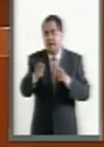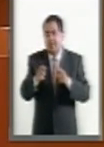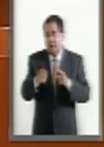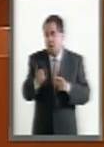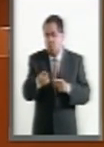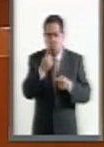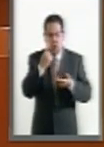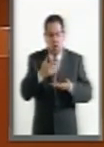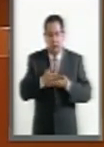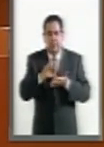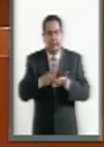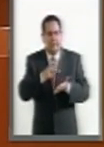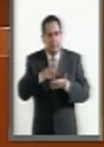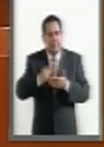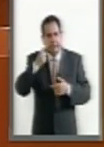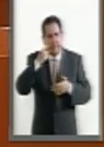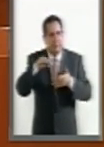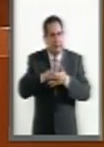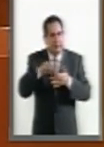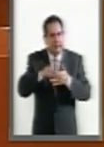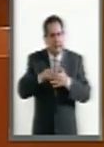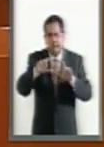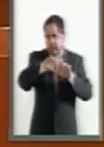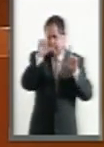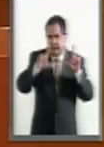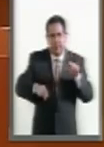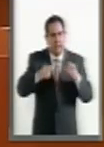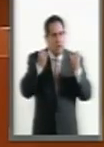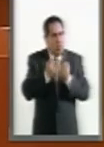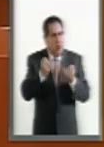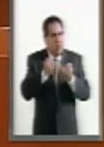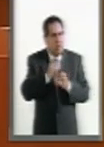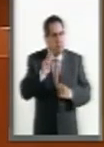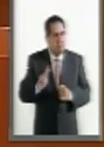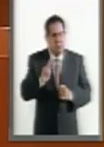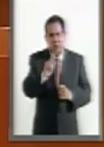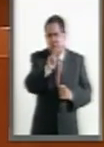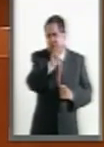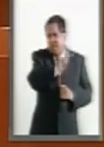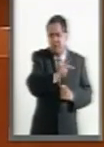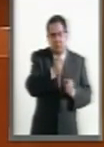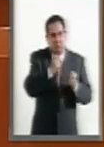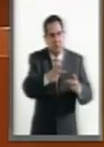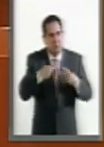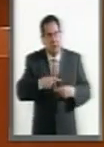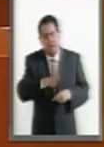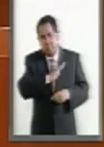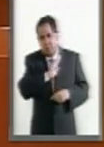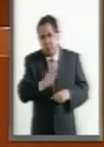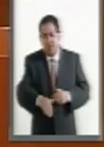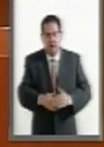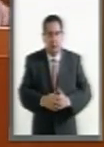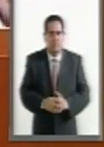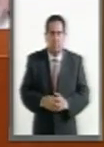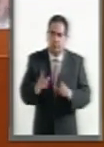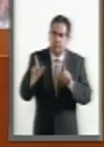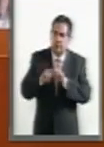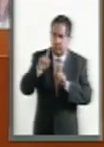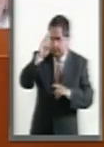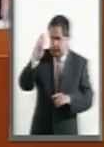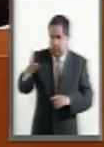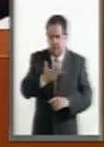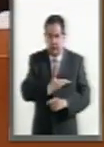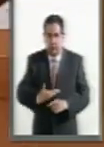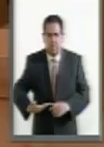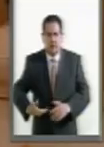viene repitiéndose en muchos puntos del país y que está cobrando vida de muchos ciudadanos. Es cuanto, señor